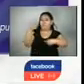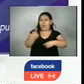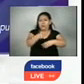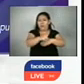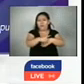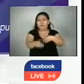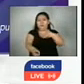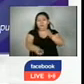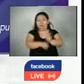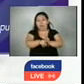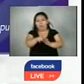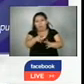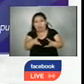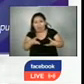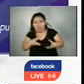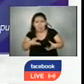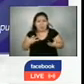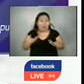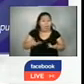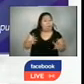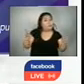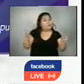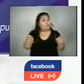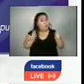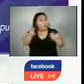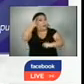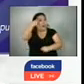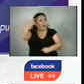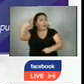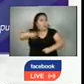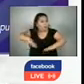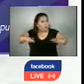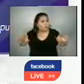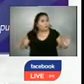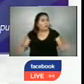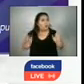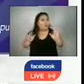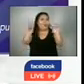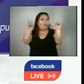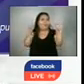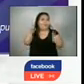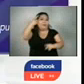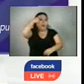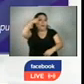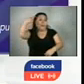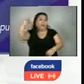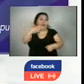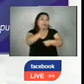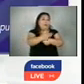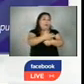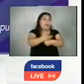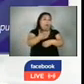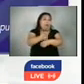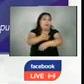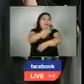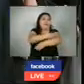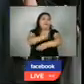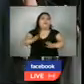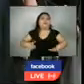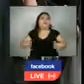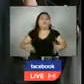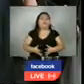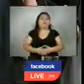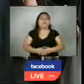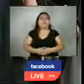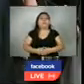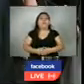de Washington tratar de explotar este aniversario para promover los objetivos políticos partidistas que antecedieron a este evento.